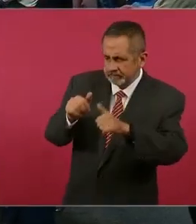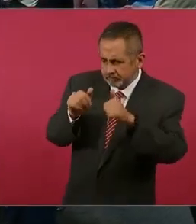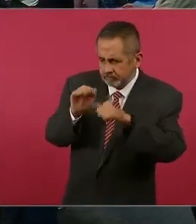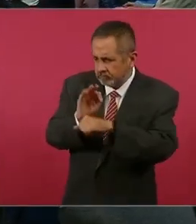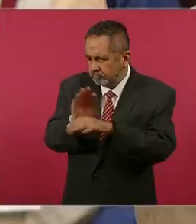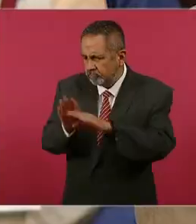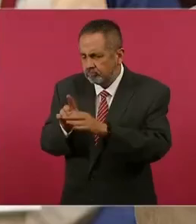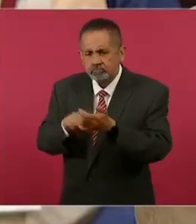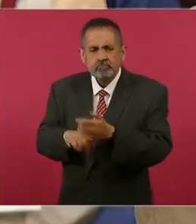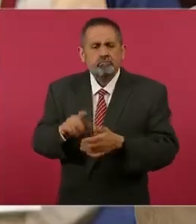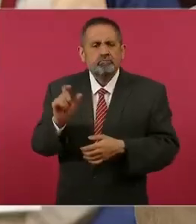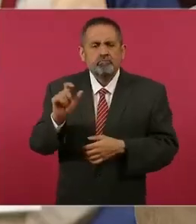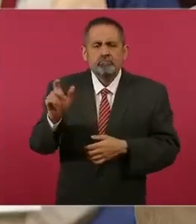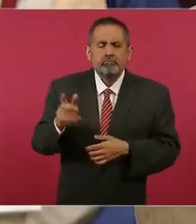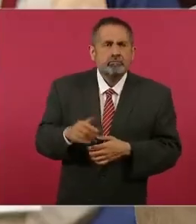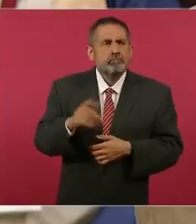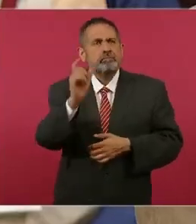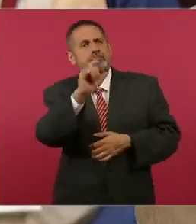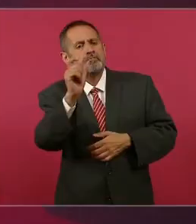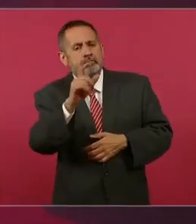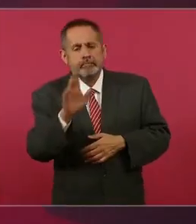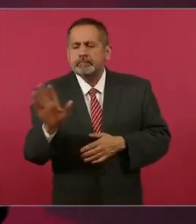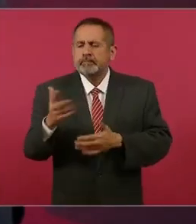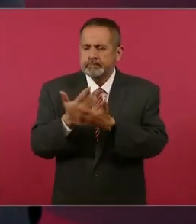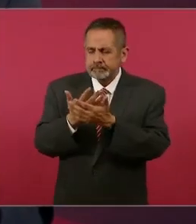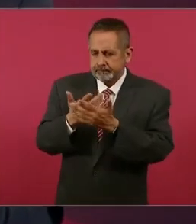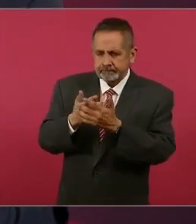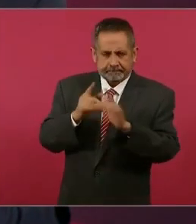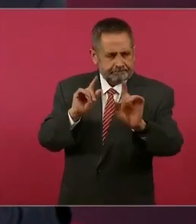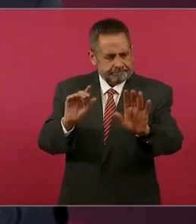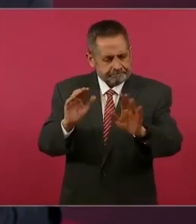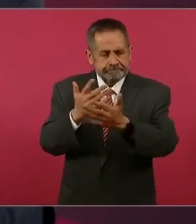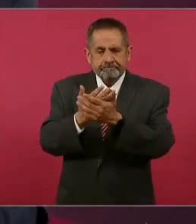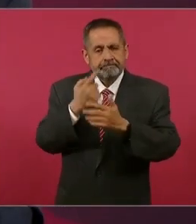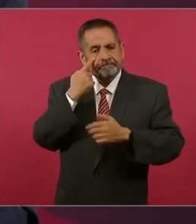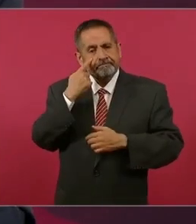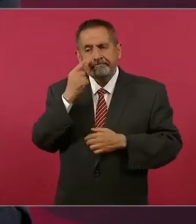se reúnen con el secretario de Gobernación? Mire, lo que vimos hoy, por ejemplo,